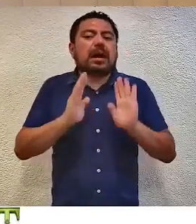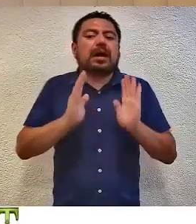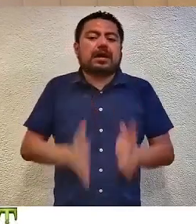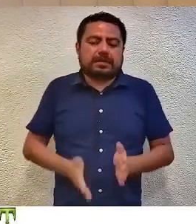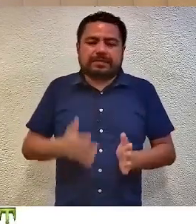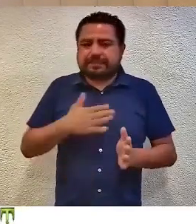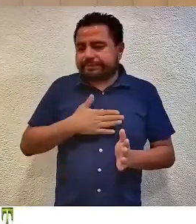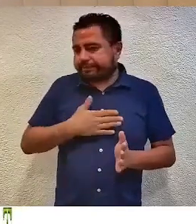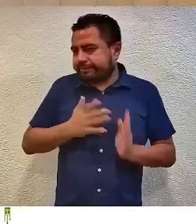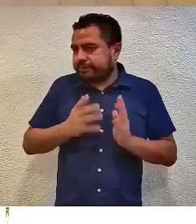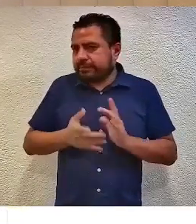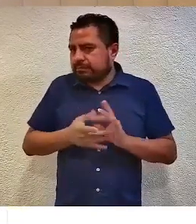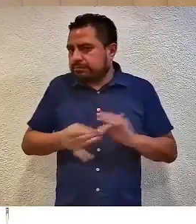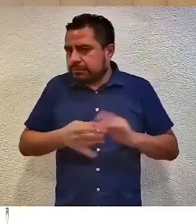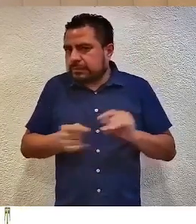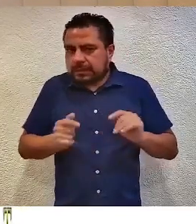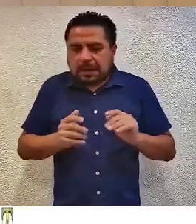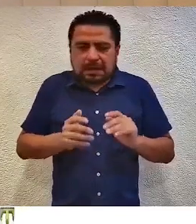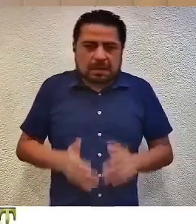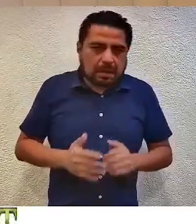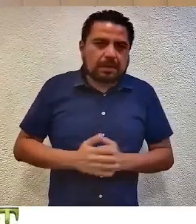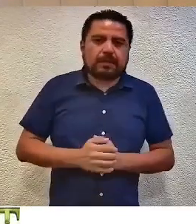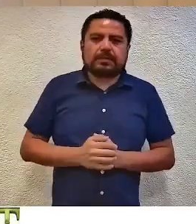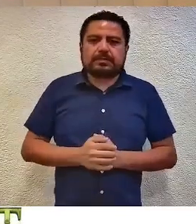hice del conocimiento.